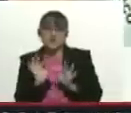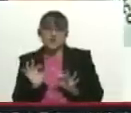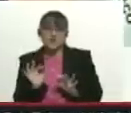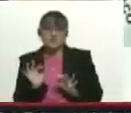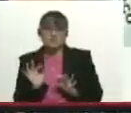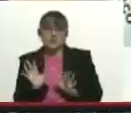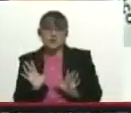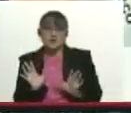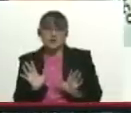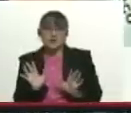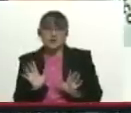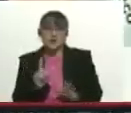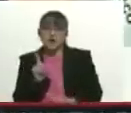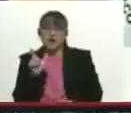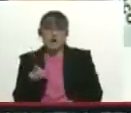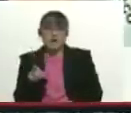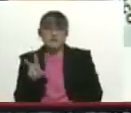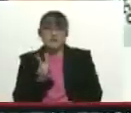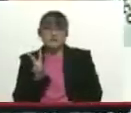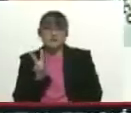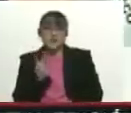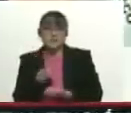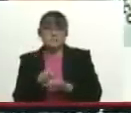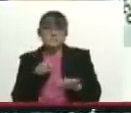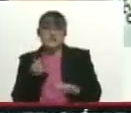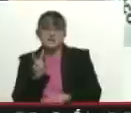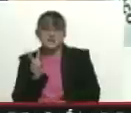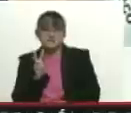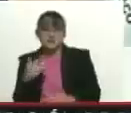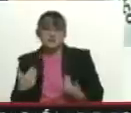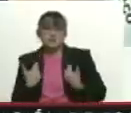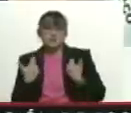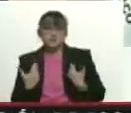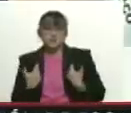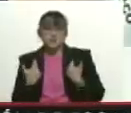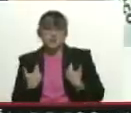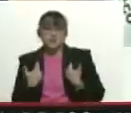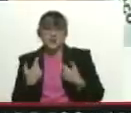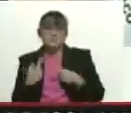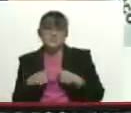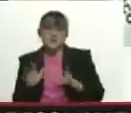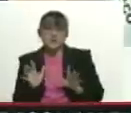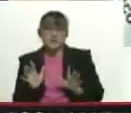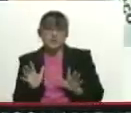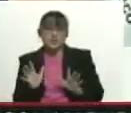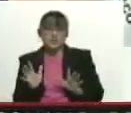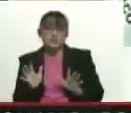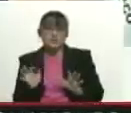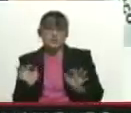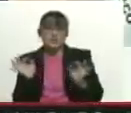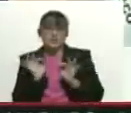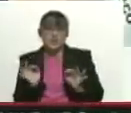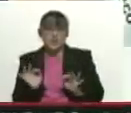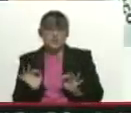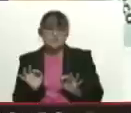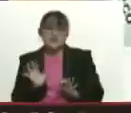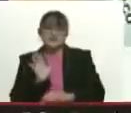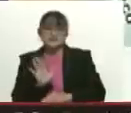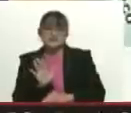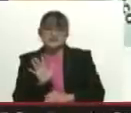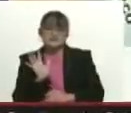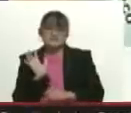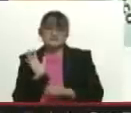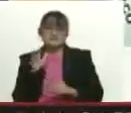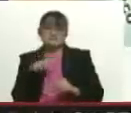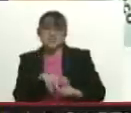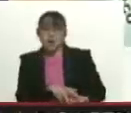mueran venezolanos, miles de venezolanos que sufran, pero que se logre luego, a través de ello, el